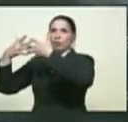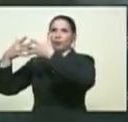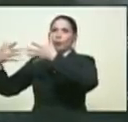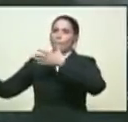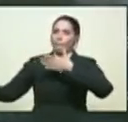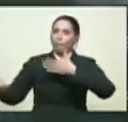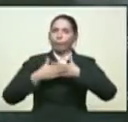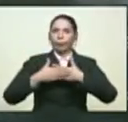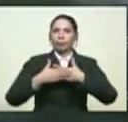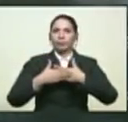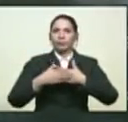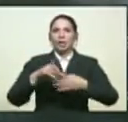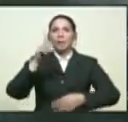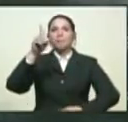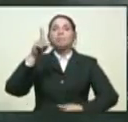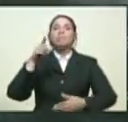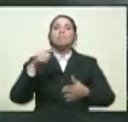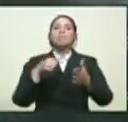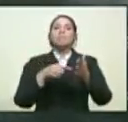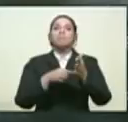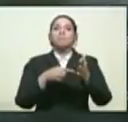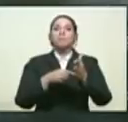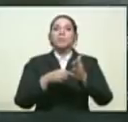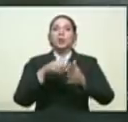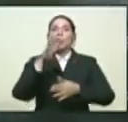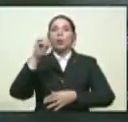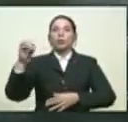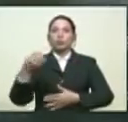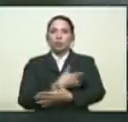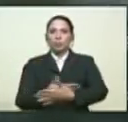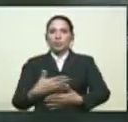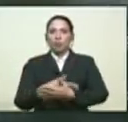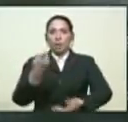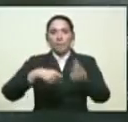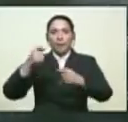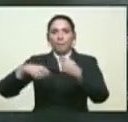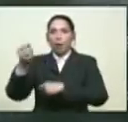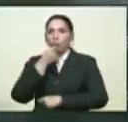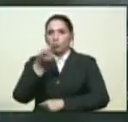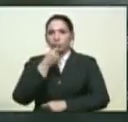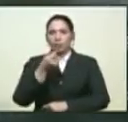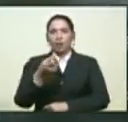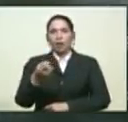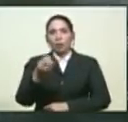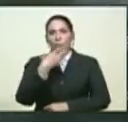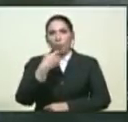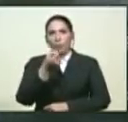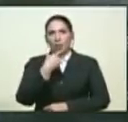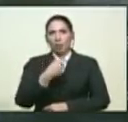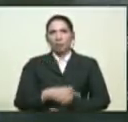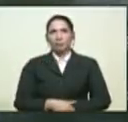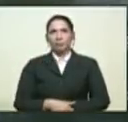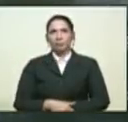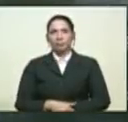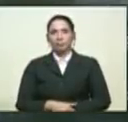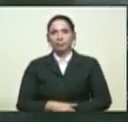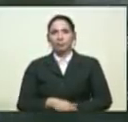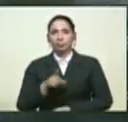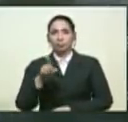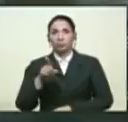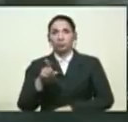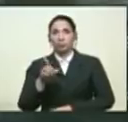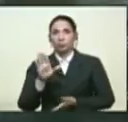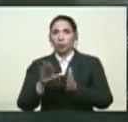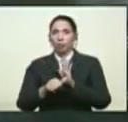Nos quitan 1.400 millones de dólares que era para importar medicina y alimentos. Y ahí está secuestrado. Muy